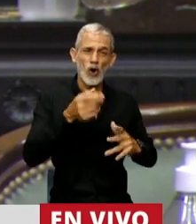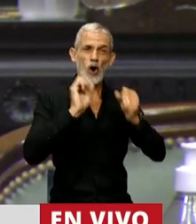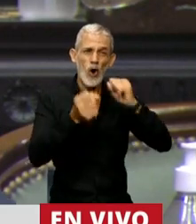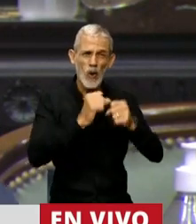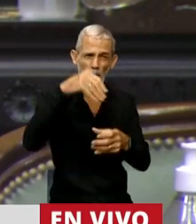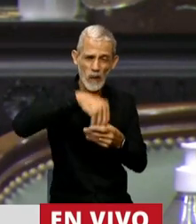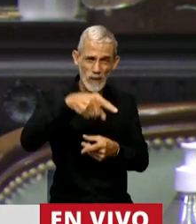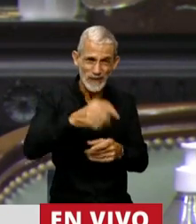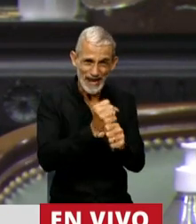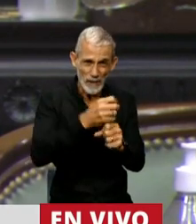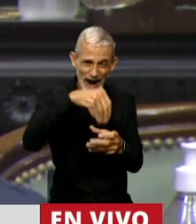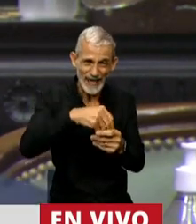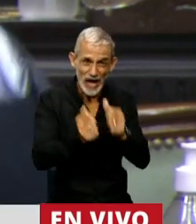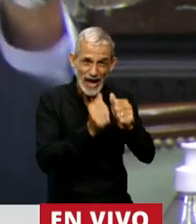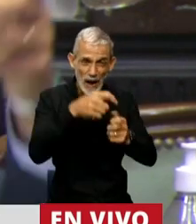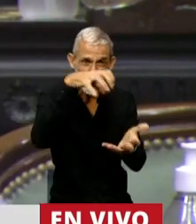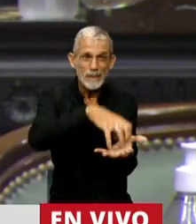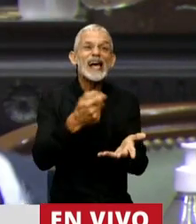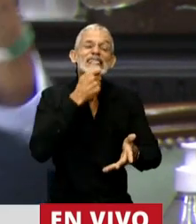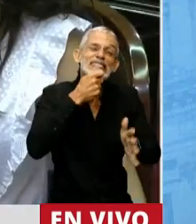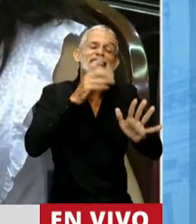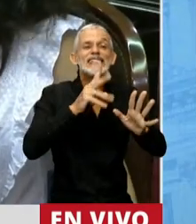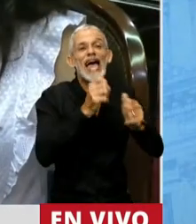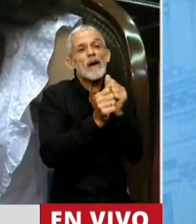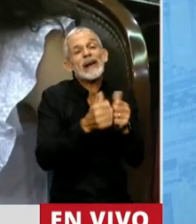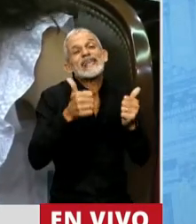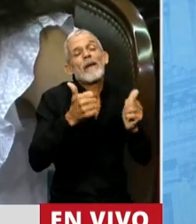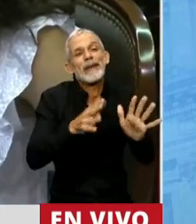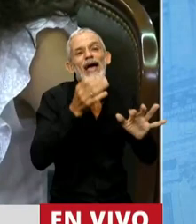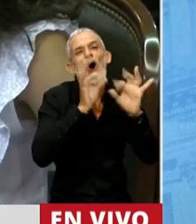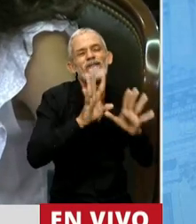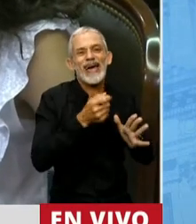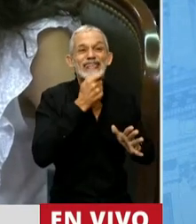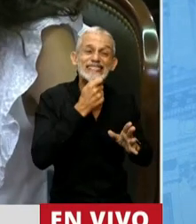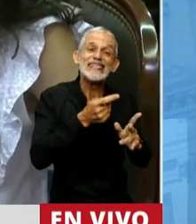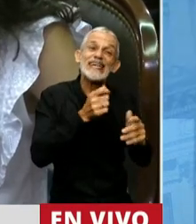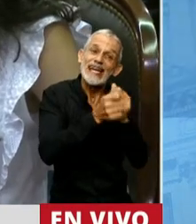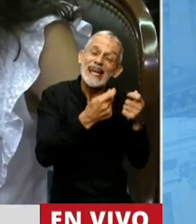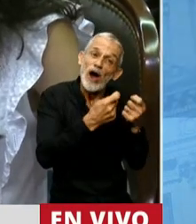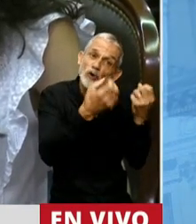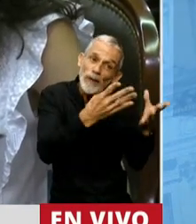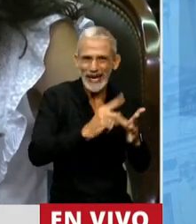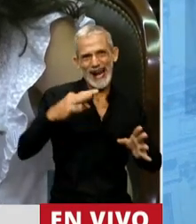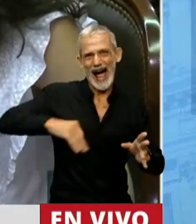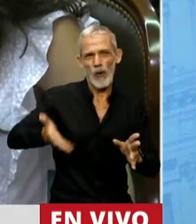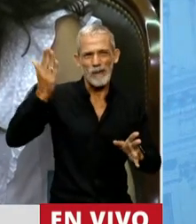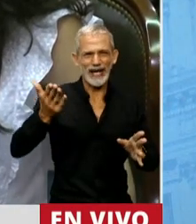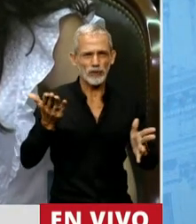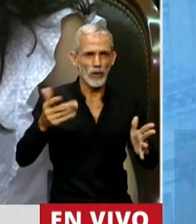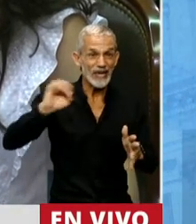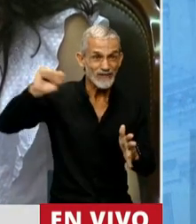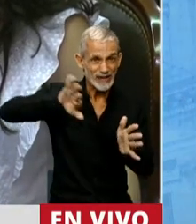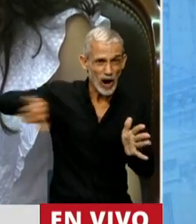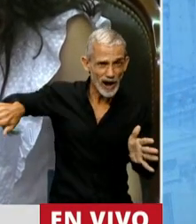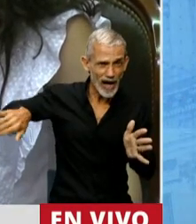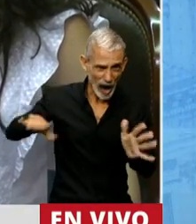obreros representados, en la medida que la empresa le vaya bien con las ventas, que le vaya bien en sus negocios, prescindiendo de la inflación. La